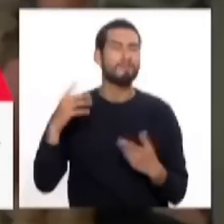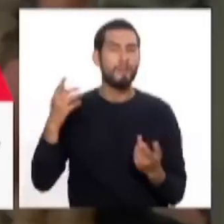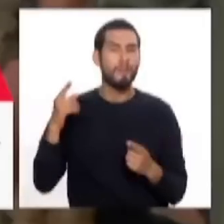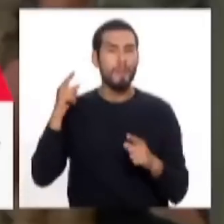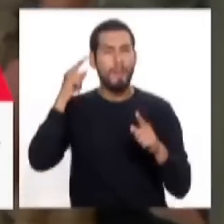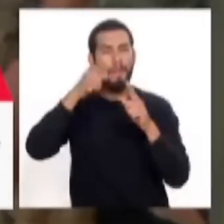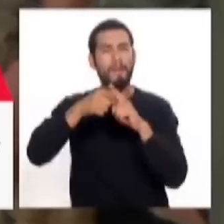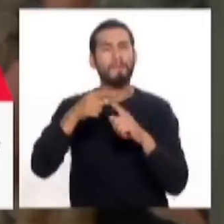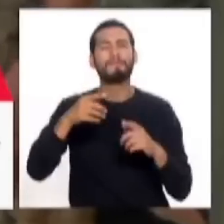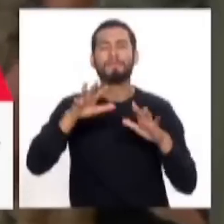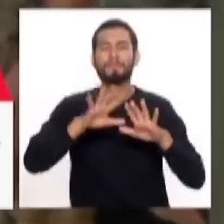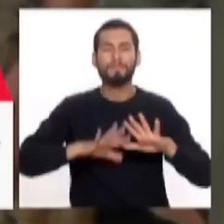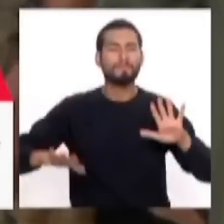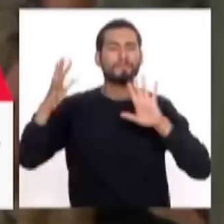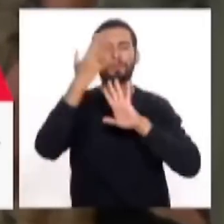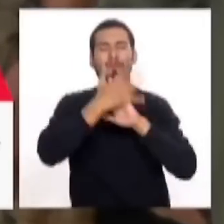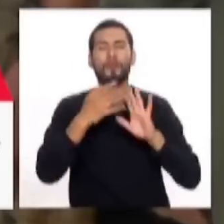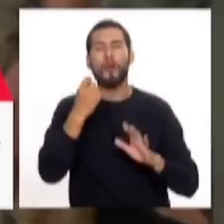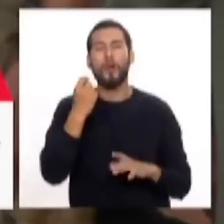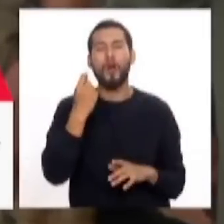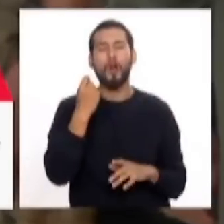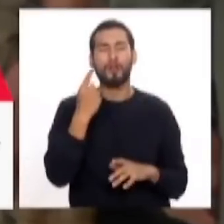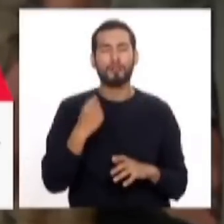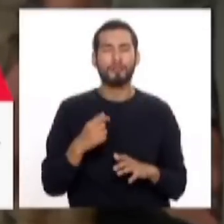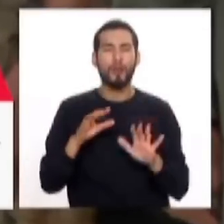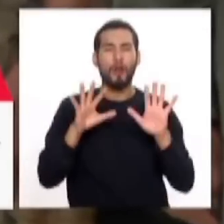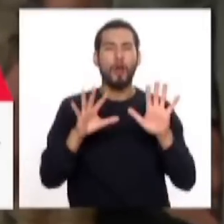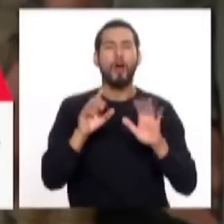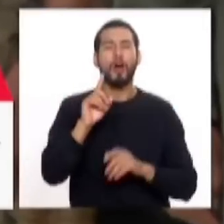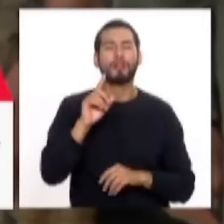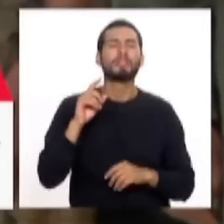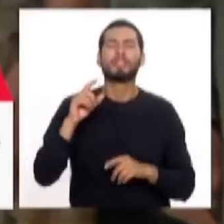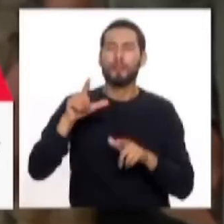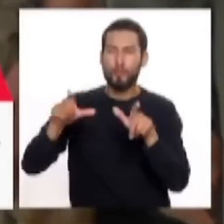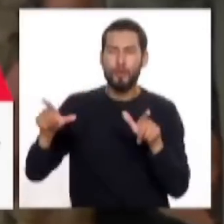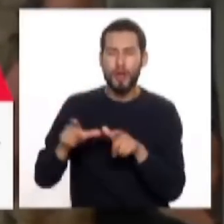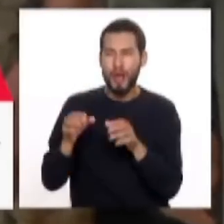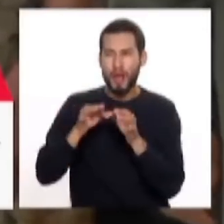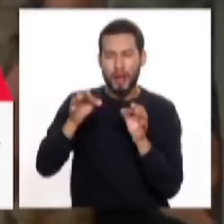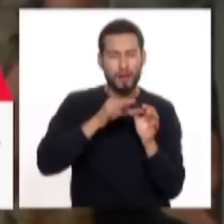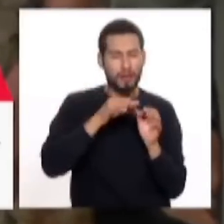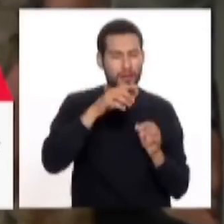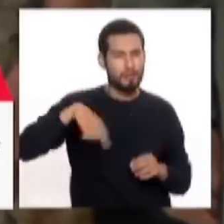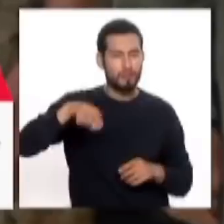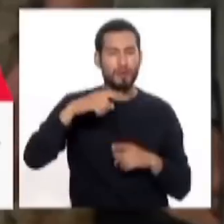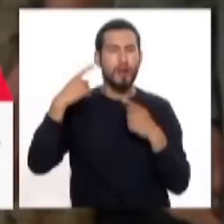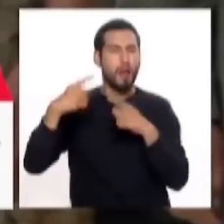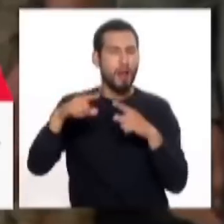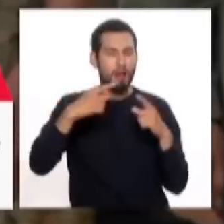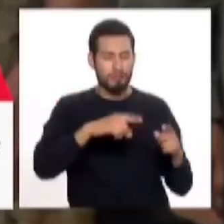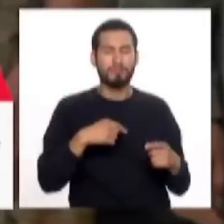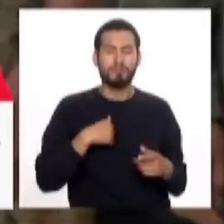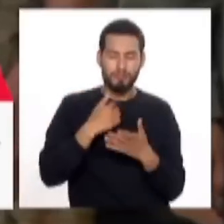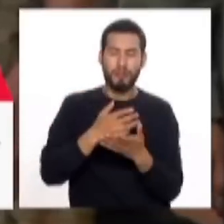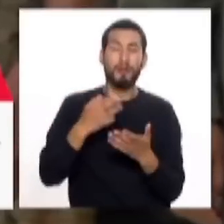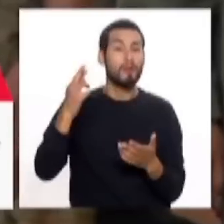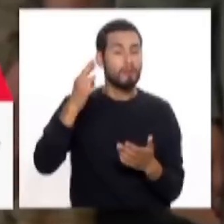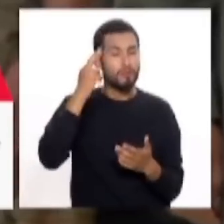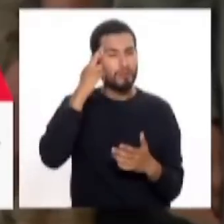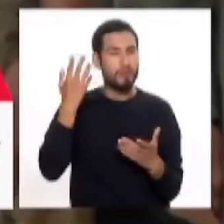11 regiones afectadas por las lluvias intensas en el marco de la declaratoria del estado de